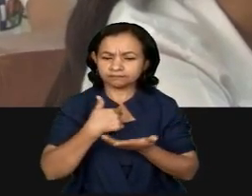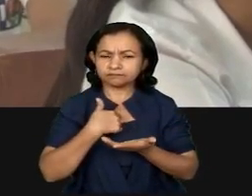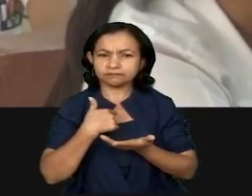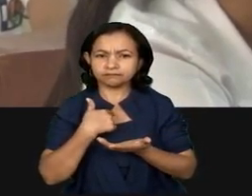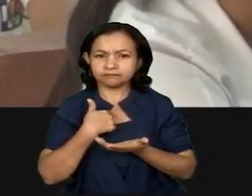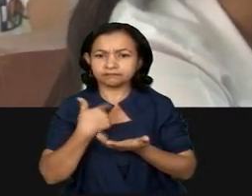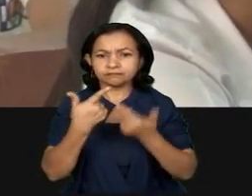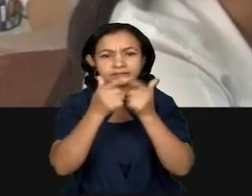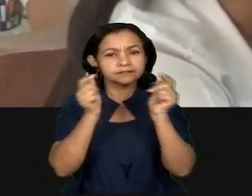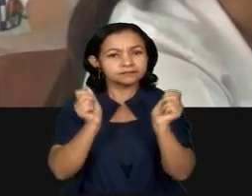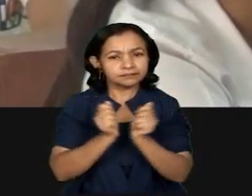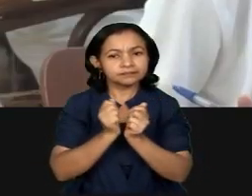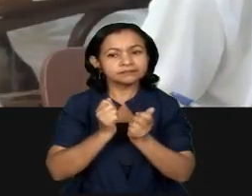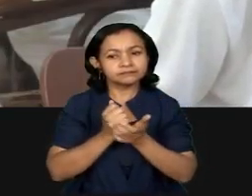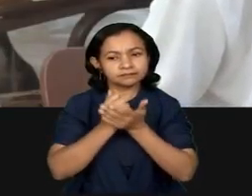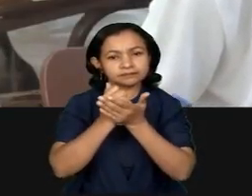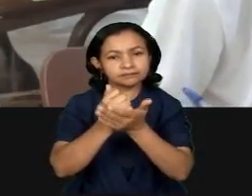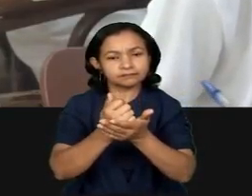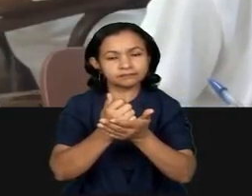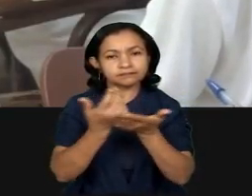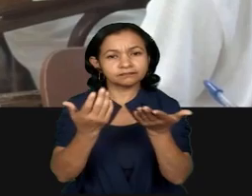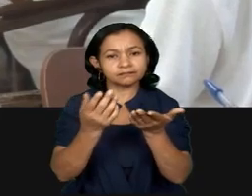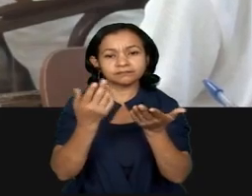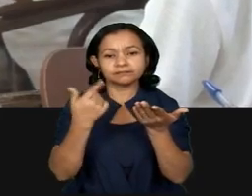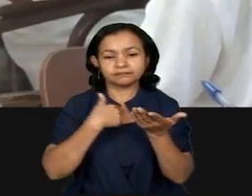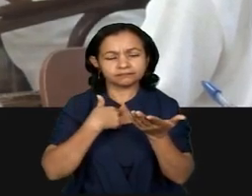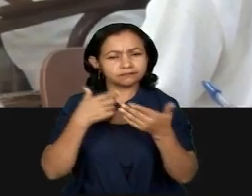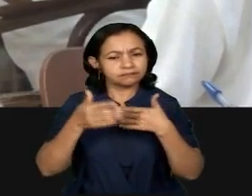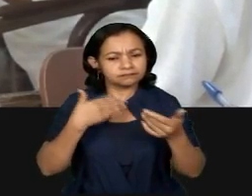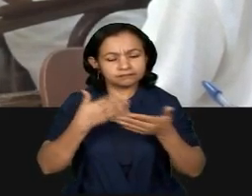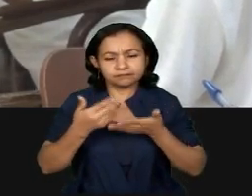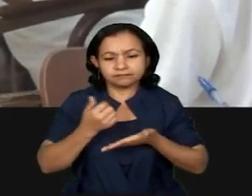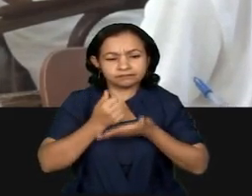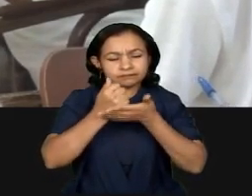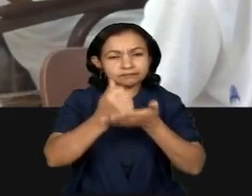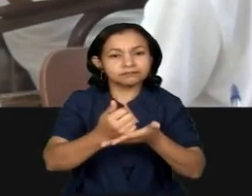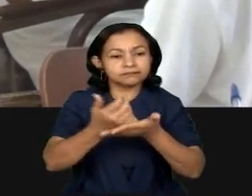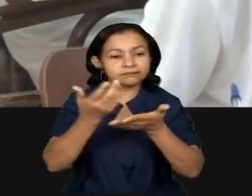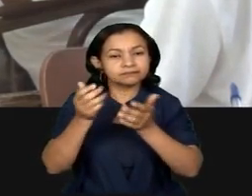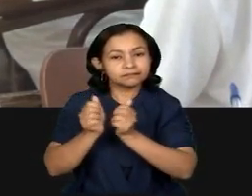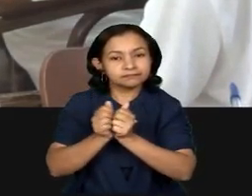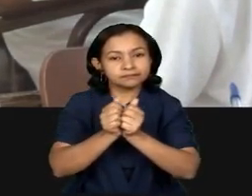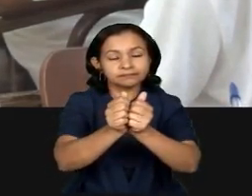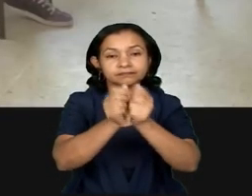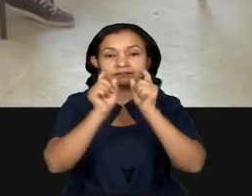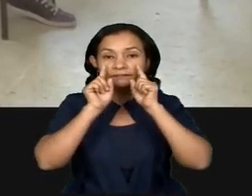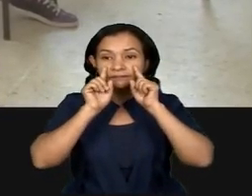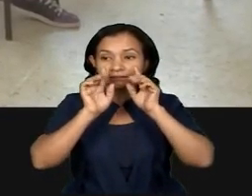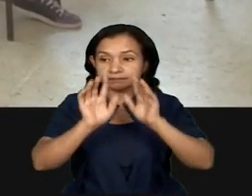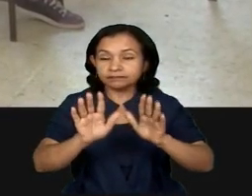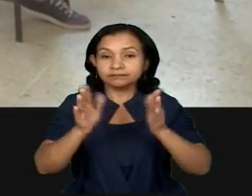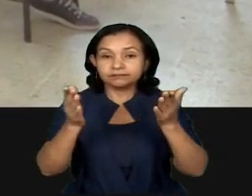un movimiento voluntario que doy mi tiempo para formarme y acompañar y prevenir,